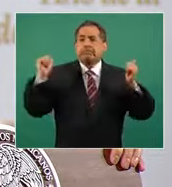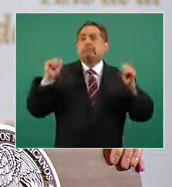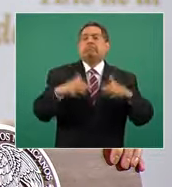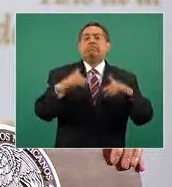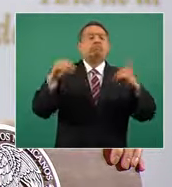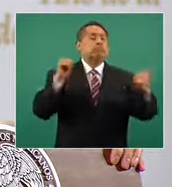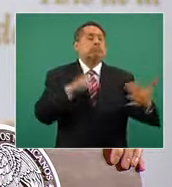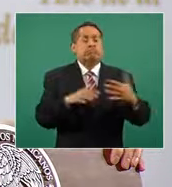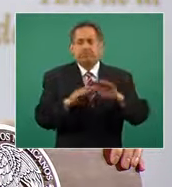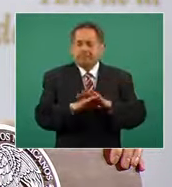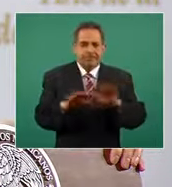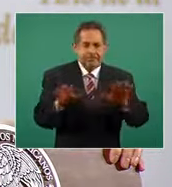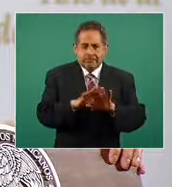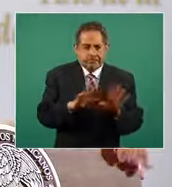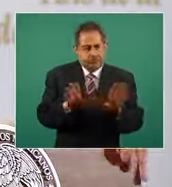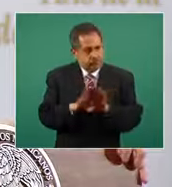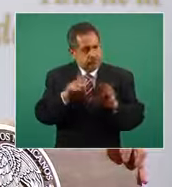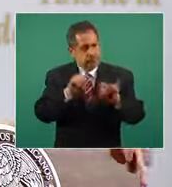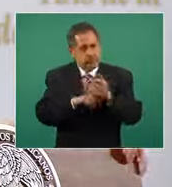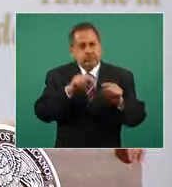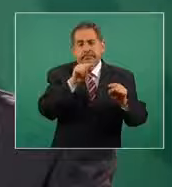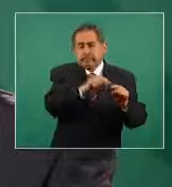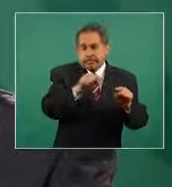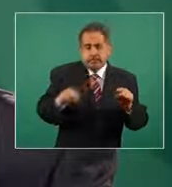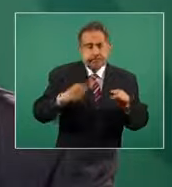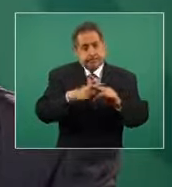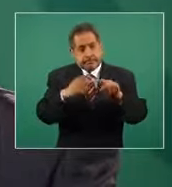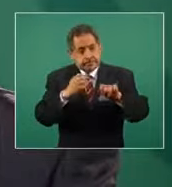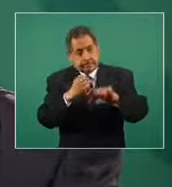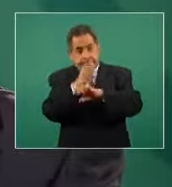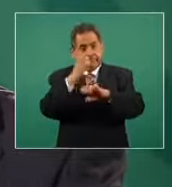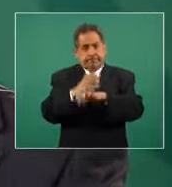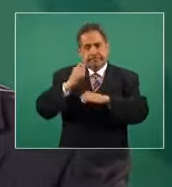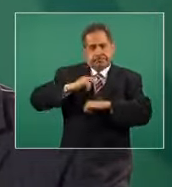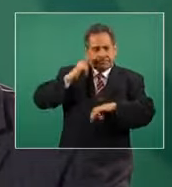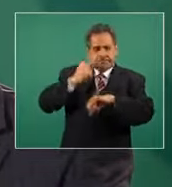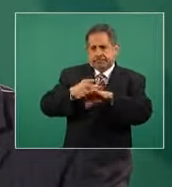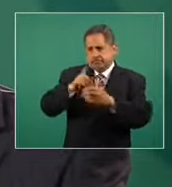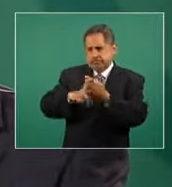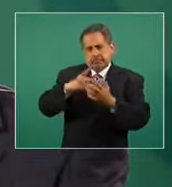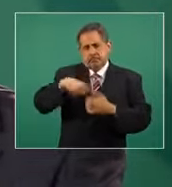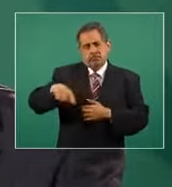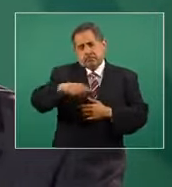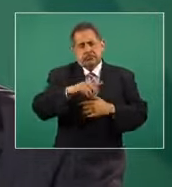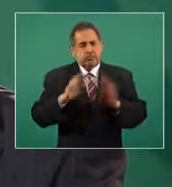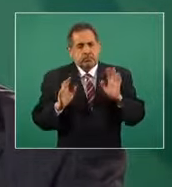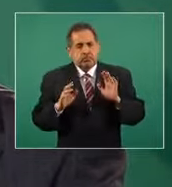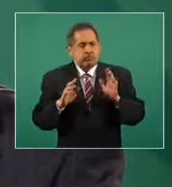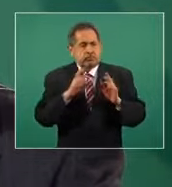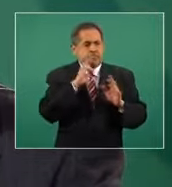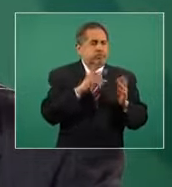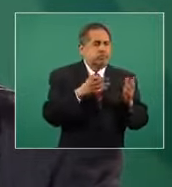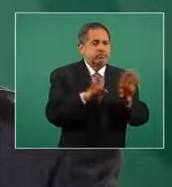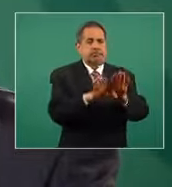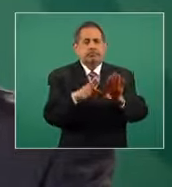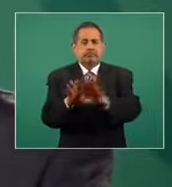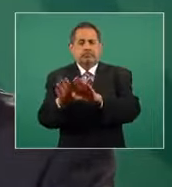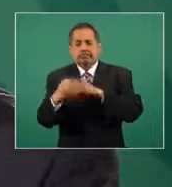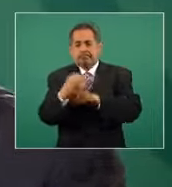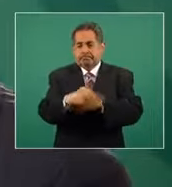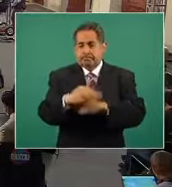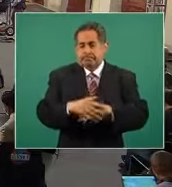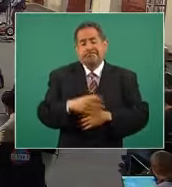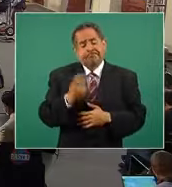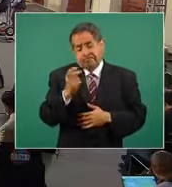públicos, induciendo que las entidades que administran los espacios públicos las cierren temporalmente. Es